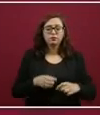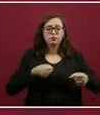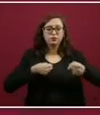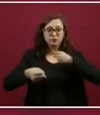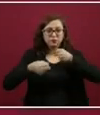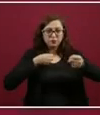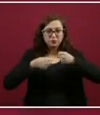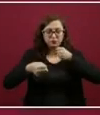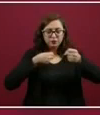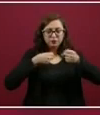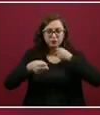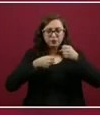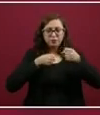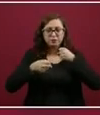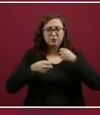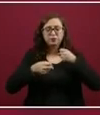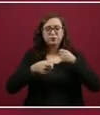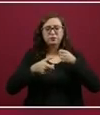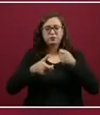periodistas